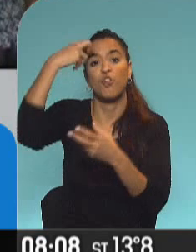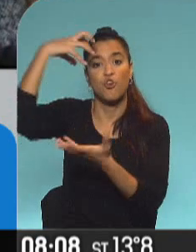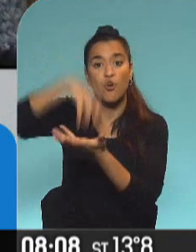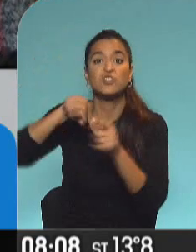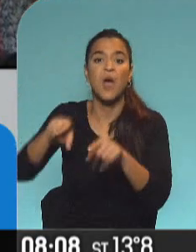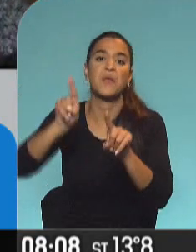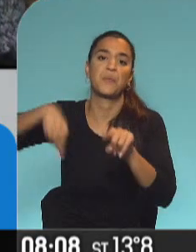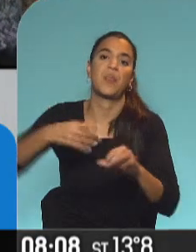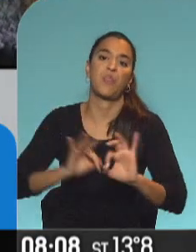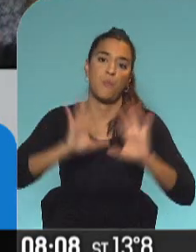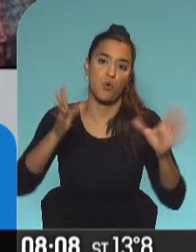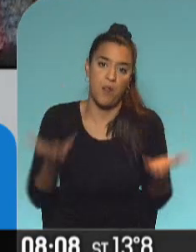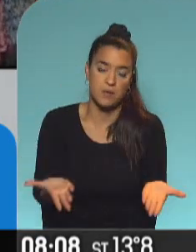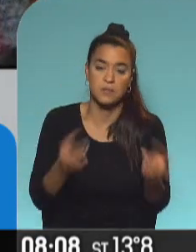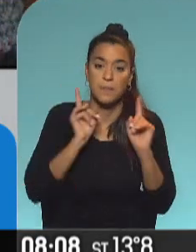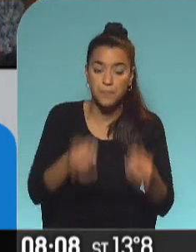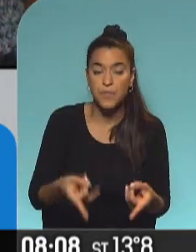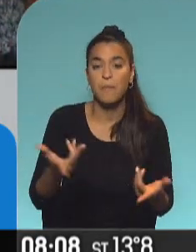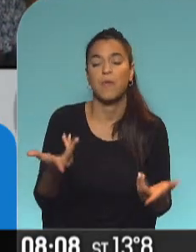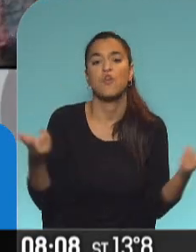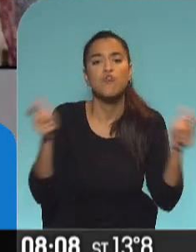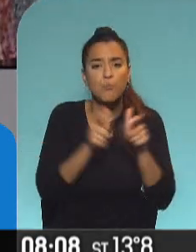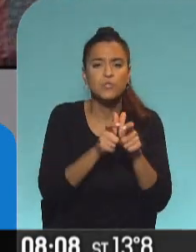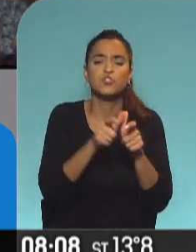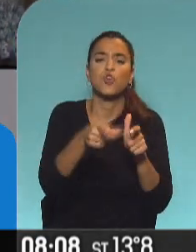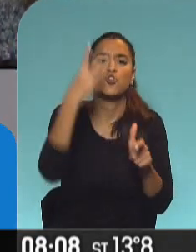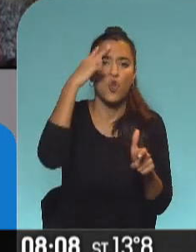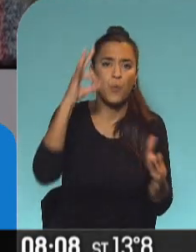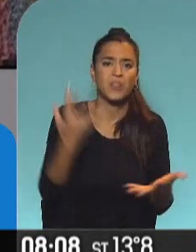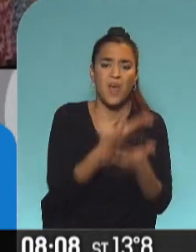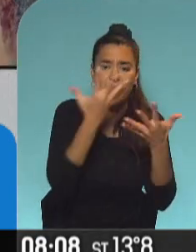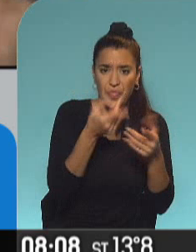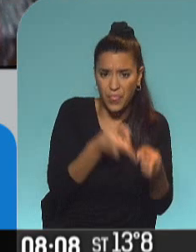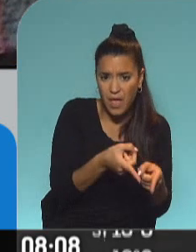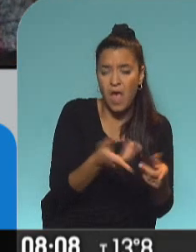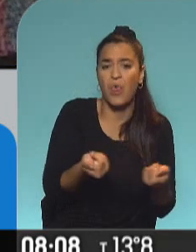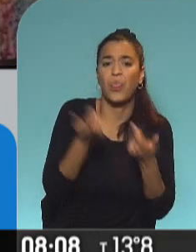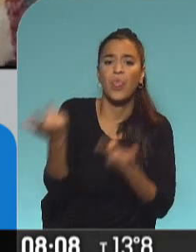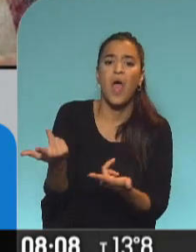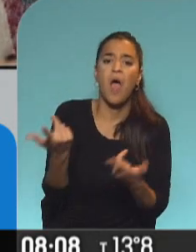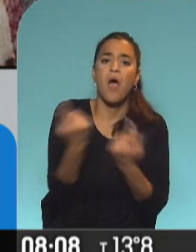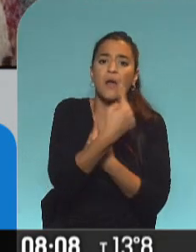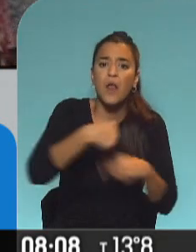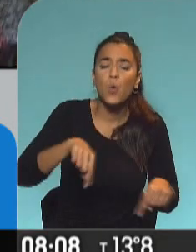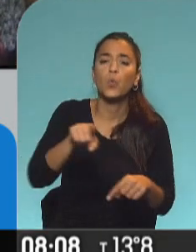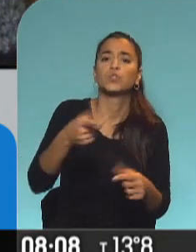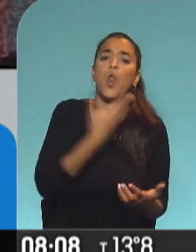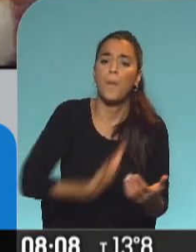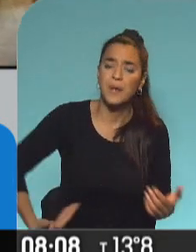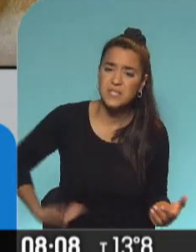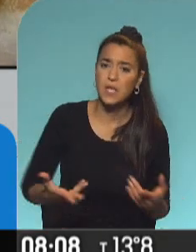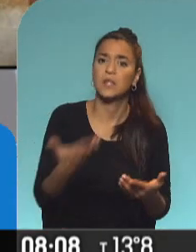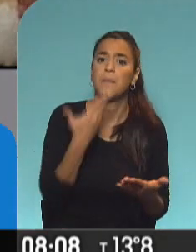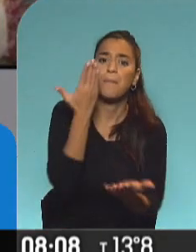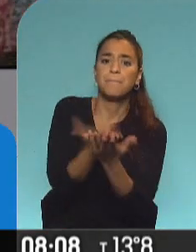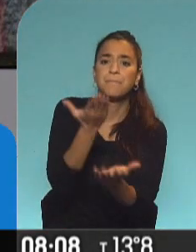En segundo lugar, va a haber también una comisión que va a funcionar durante 90 días, que le va a dar insumos al presidente para presentar seguramente nuevos